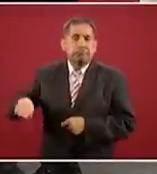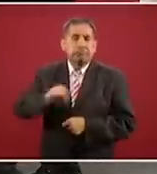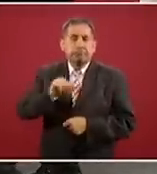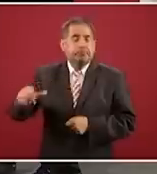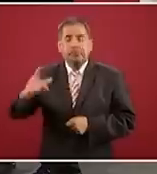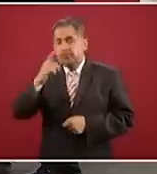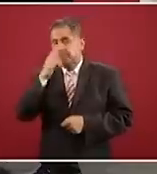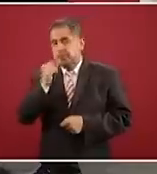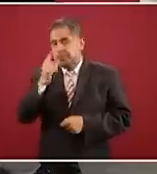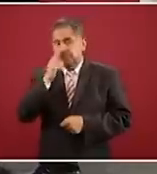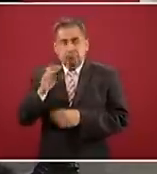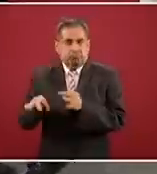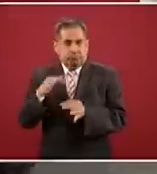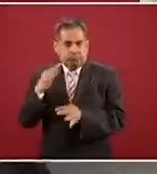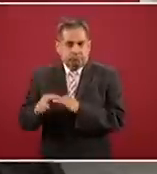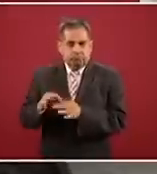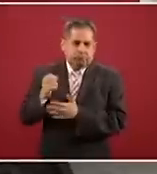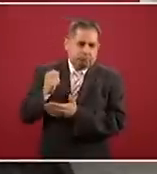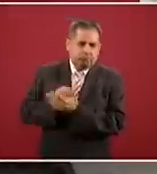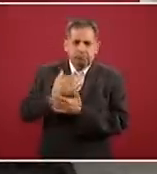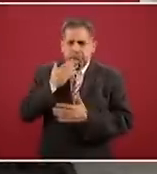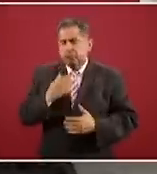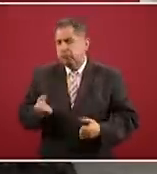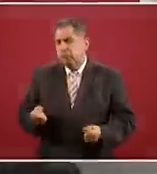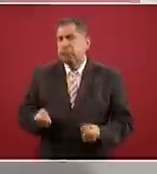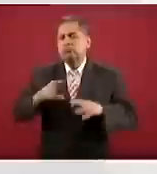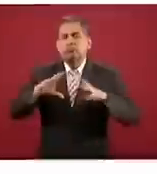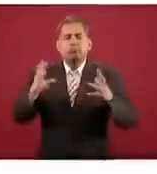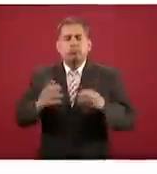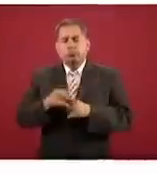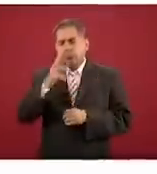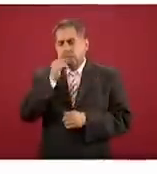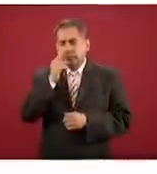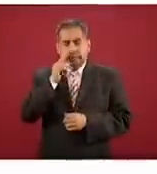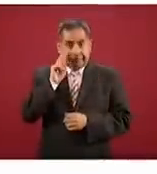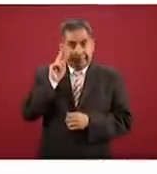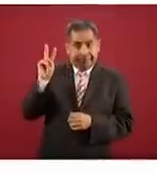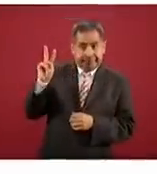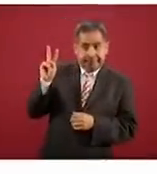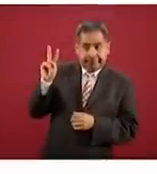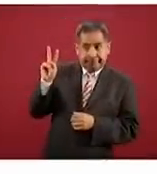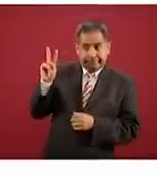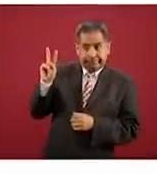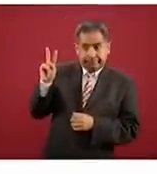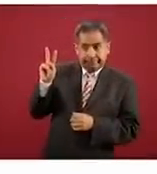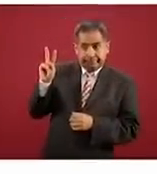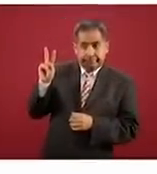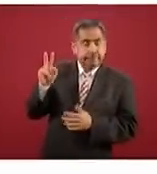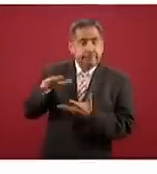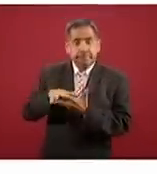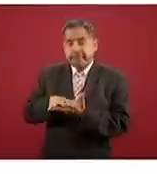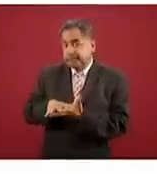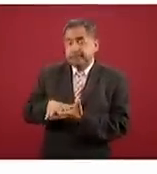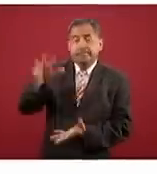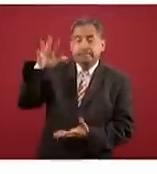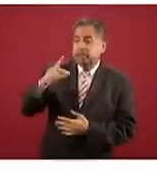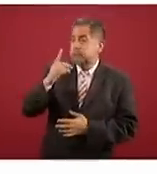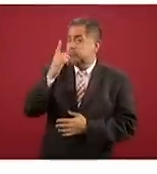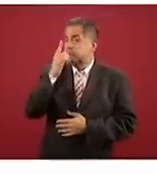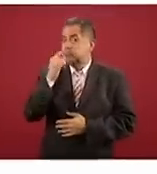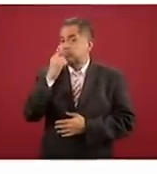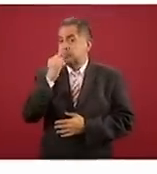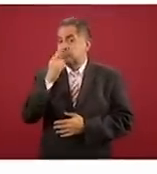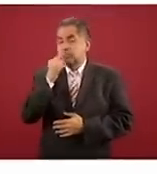las policías. ¿Qué porcentaje de policías? Aquí están marcados los que tienen el mayor número de